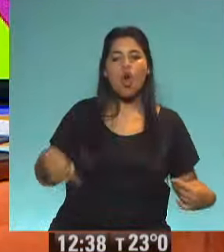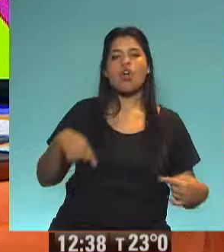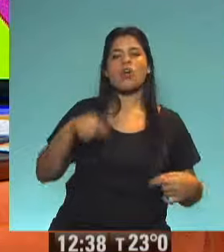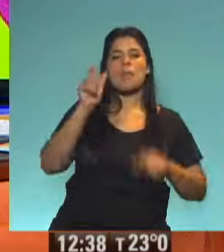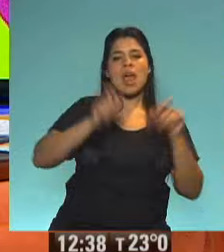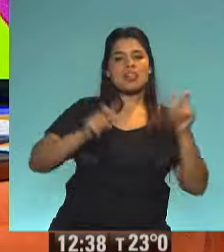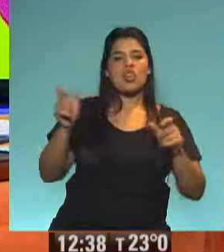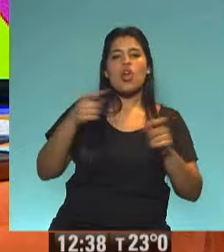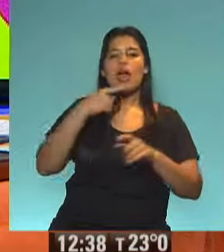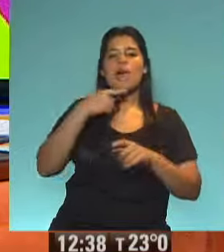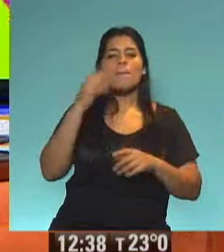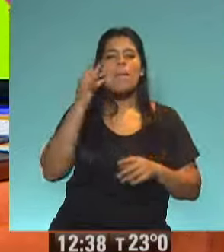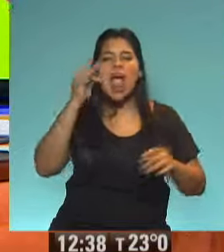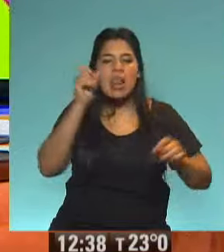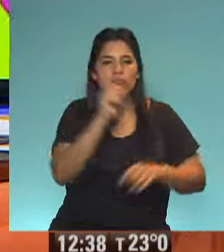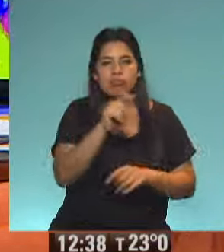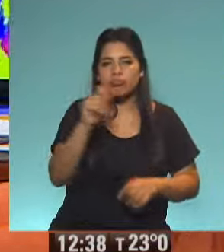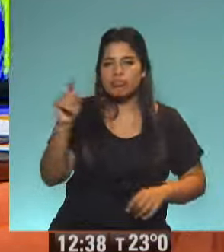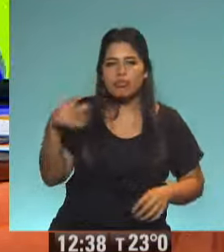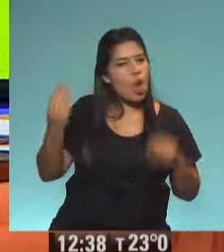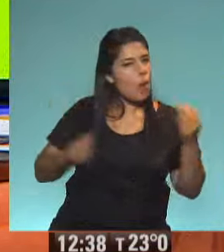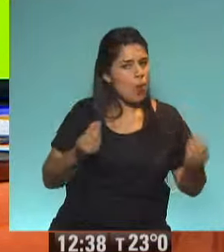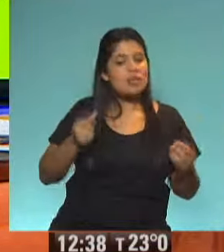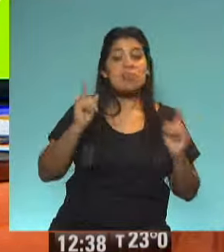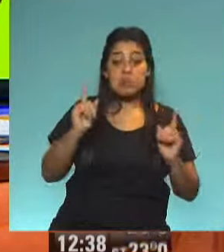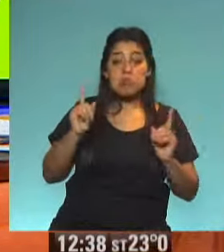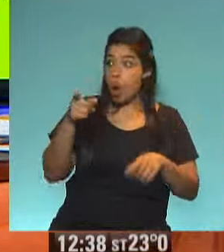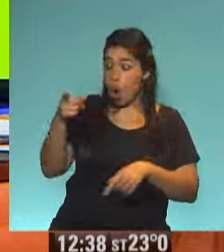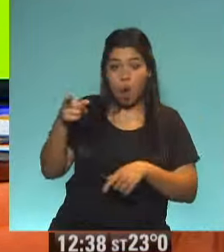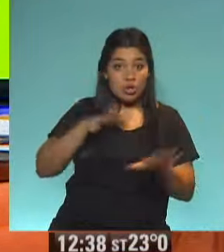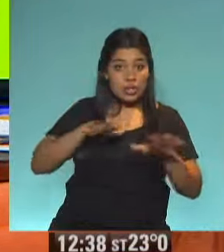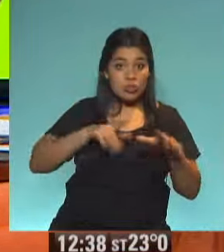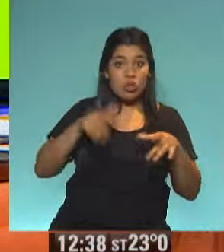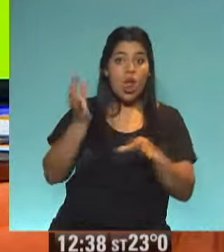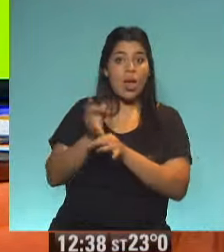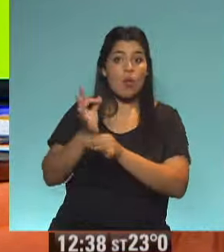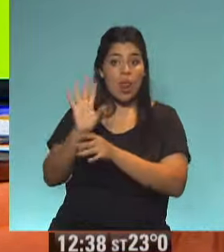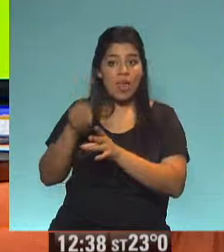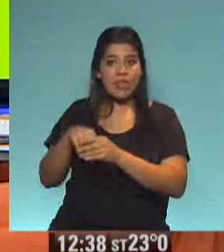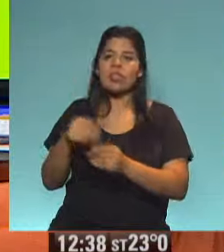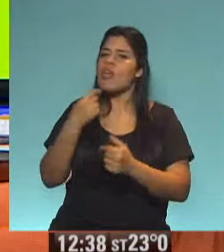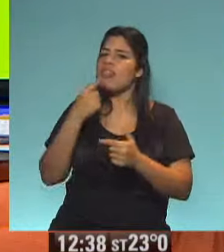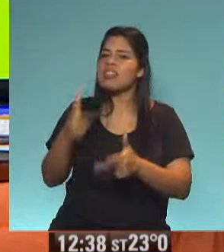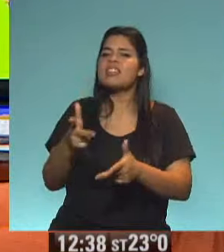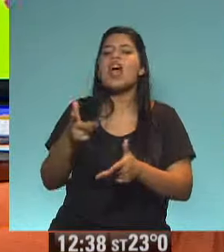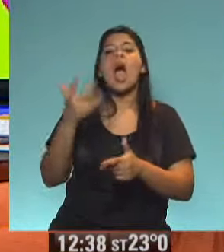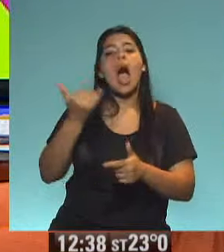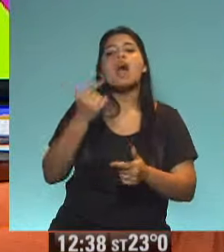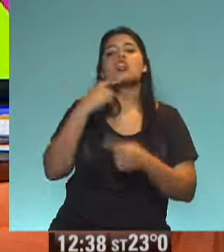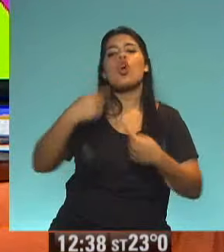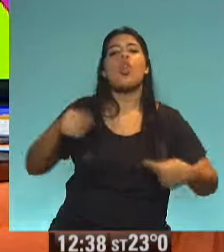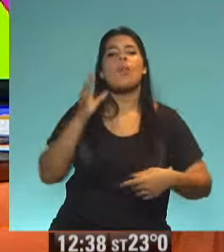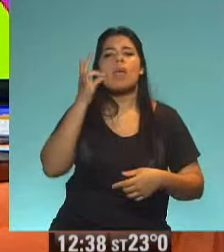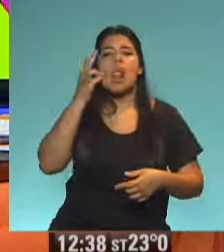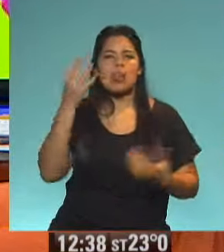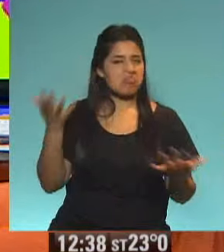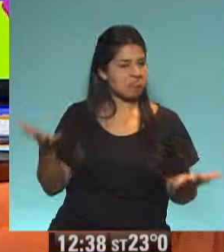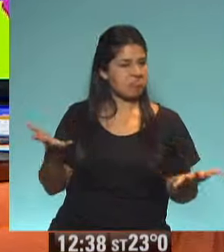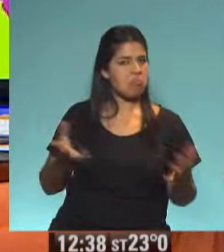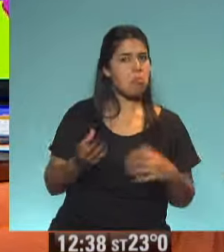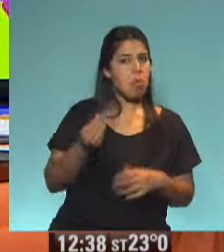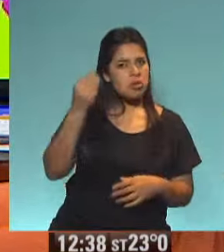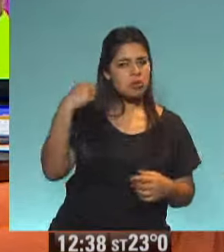y que surgió a partir de esta pregunta. A ella le pasó lo mismo en la escuela, que le enseñaron y le dijeron color piel. Y ese color piel que nos enseñaron a